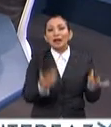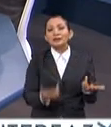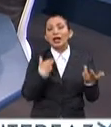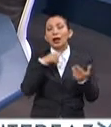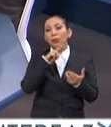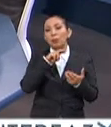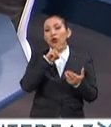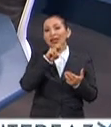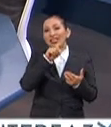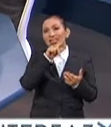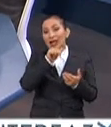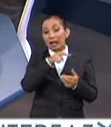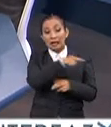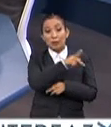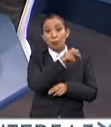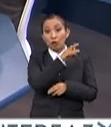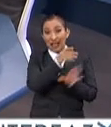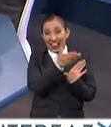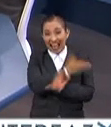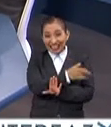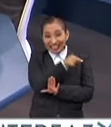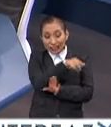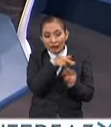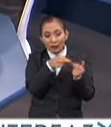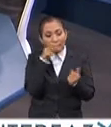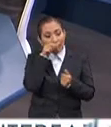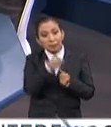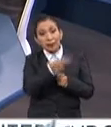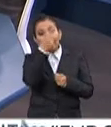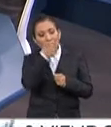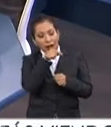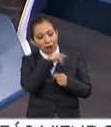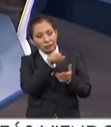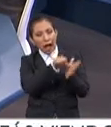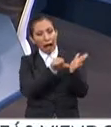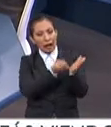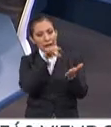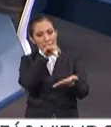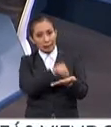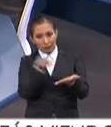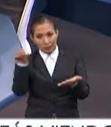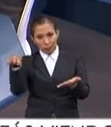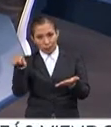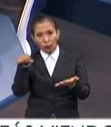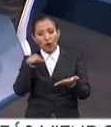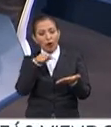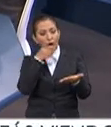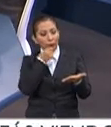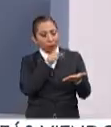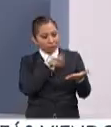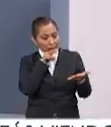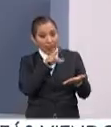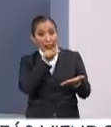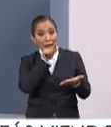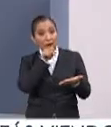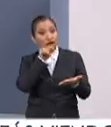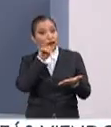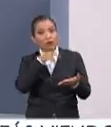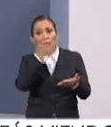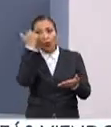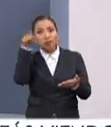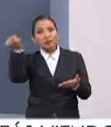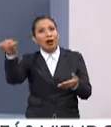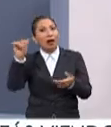como Vuelta, y en el caso de Plural, Lévi-Strauss, su primer número apareció en artículos de él, en donde Lévi-Strauss no lo conocían ni